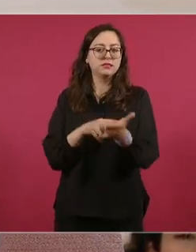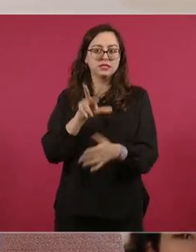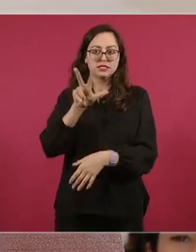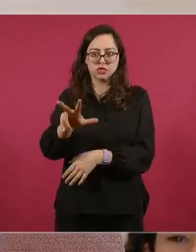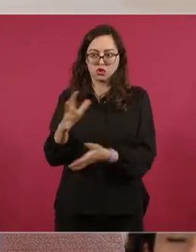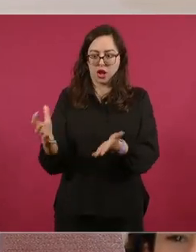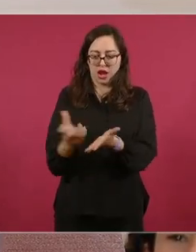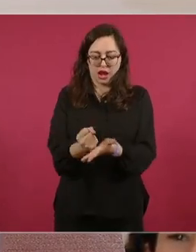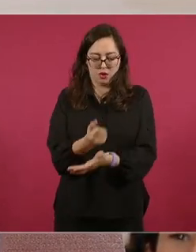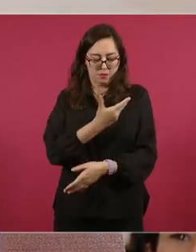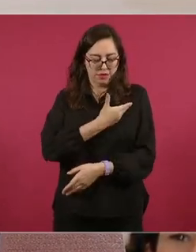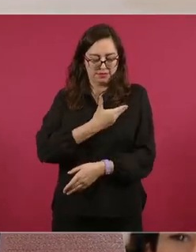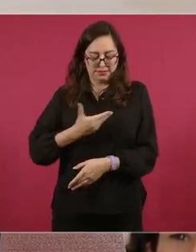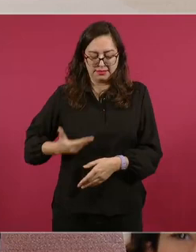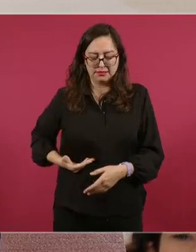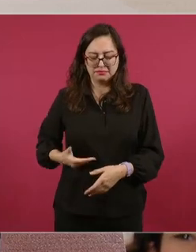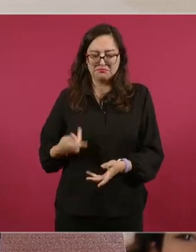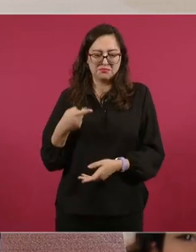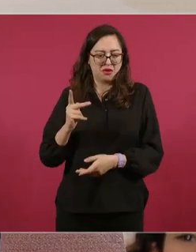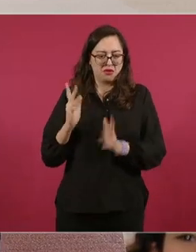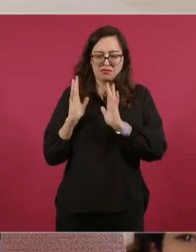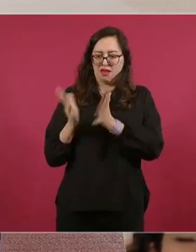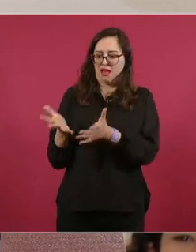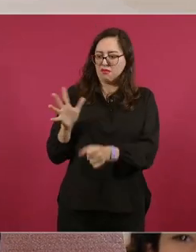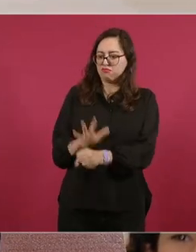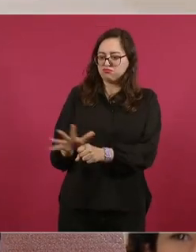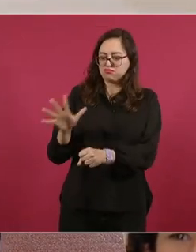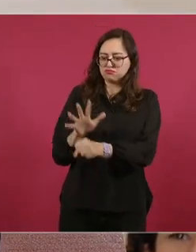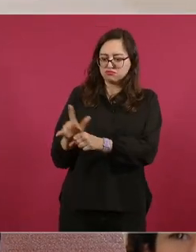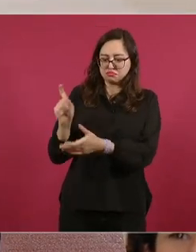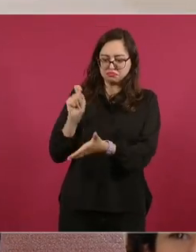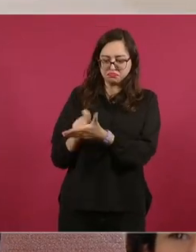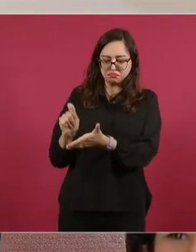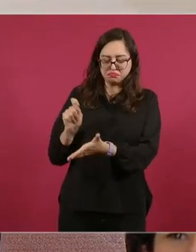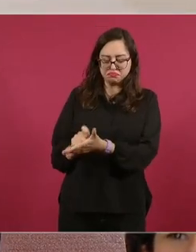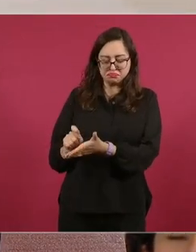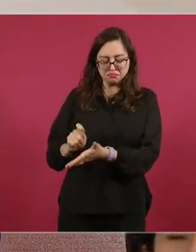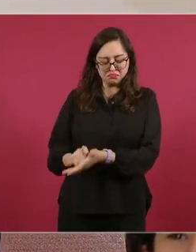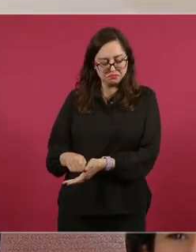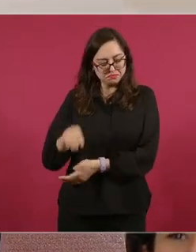solo debía darle continuidad a mi último texto,